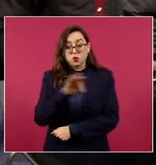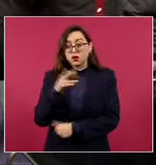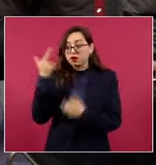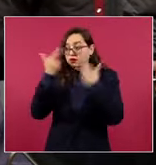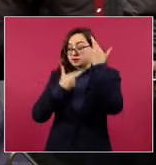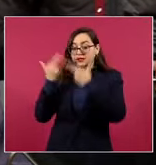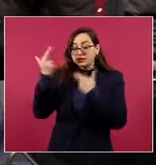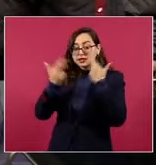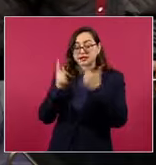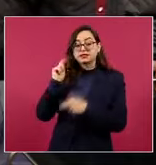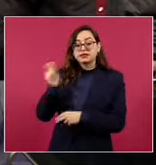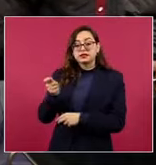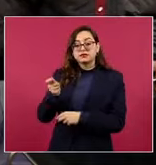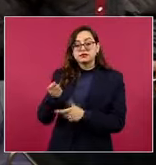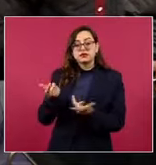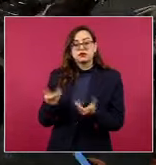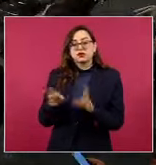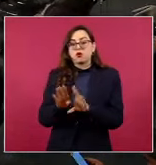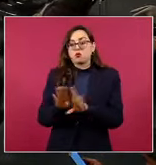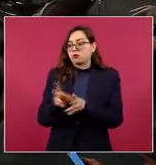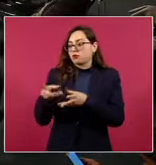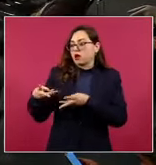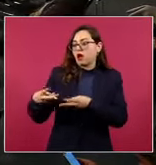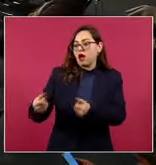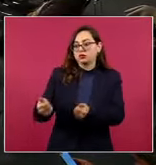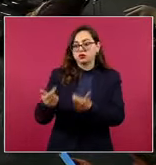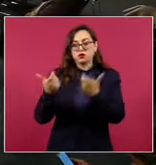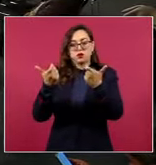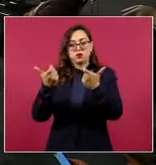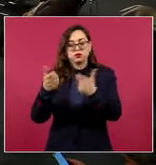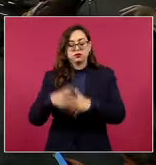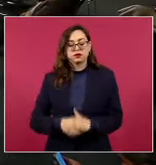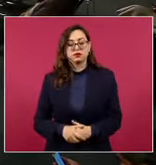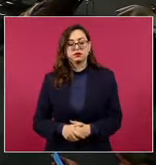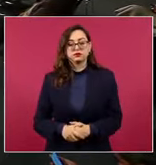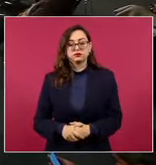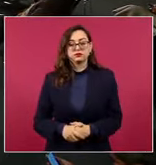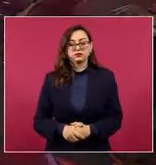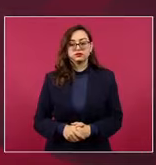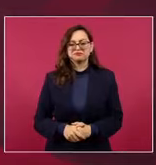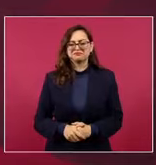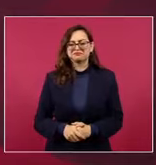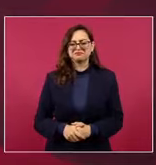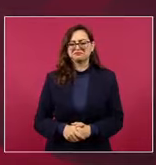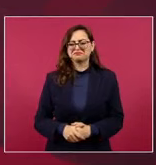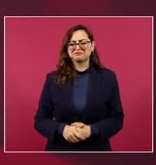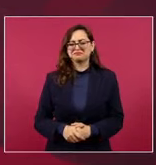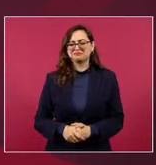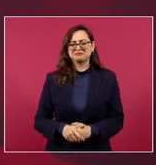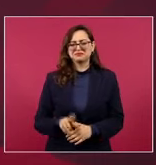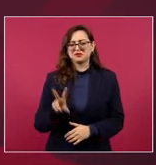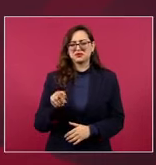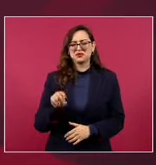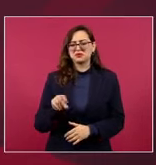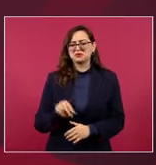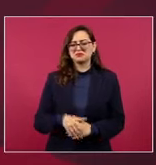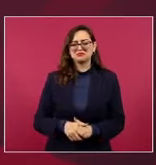qué uso ve usted que le haya dado el expresidente a estos recursos. No tenemos